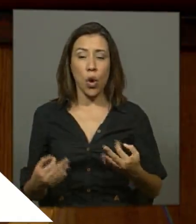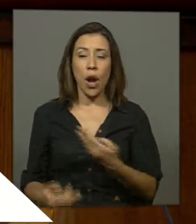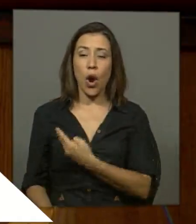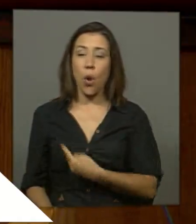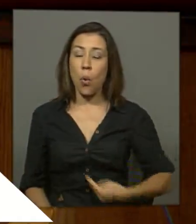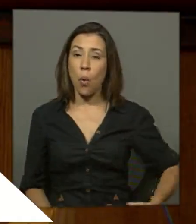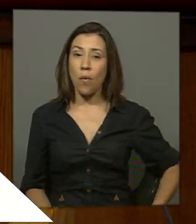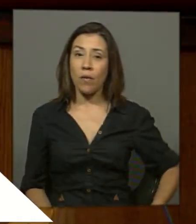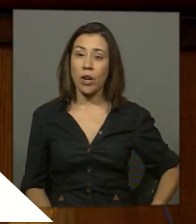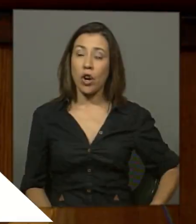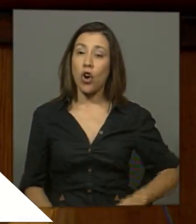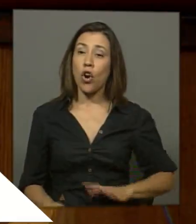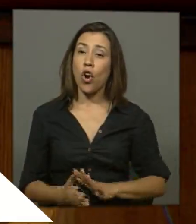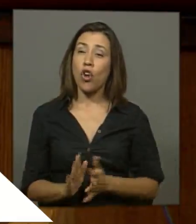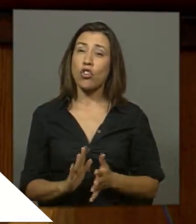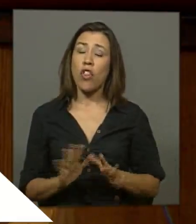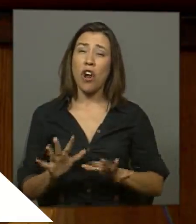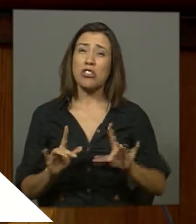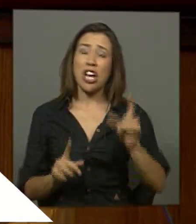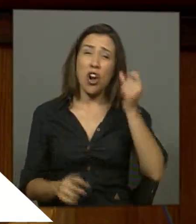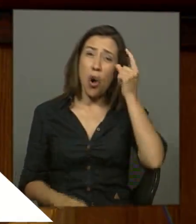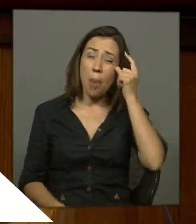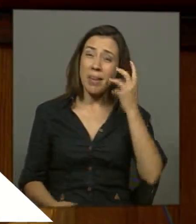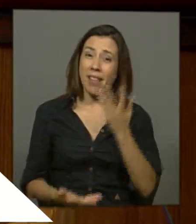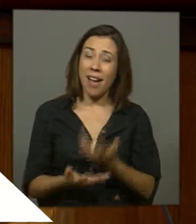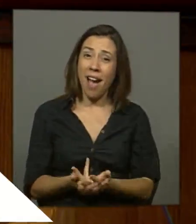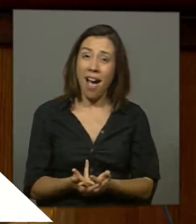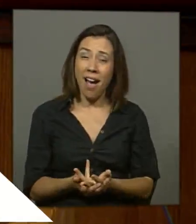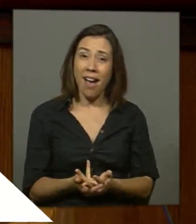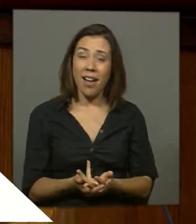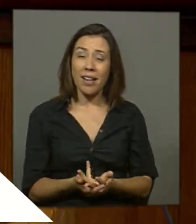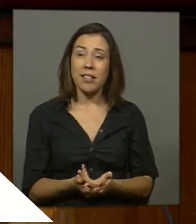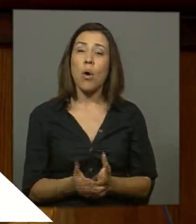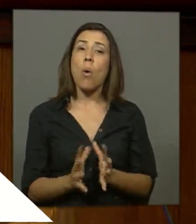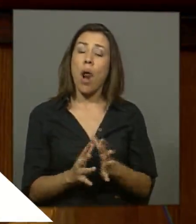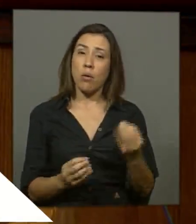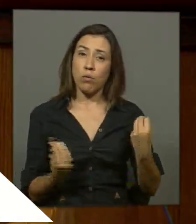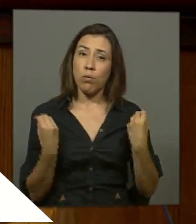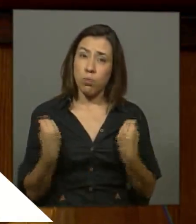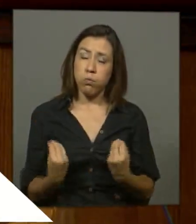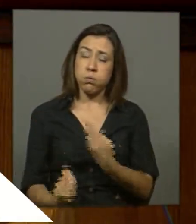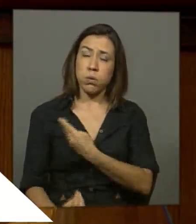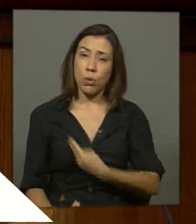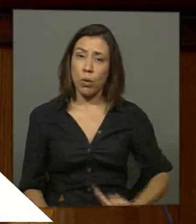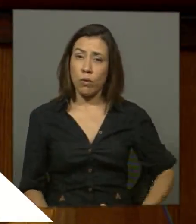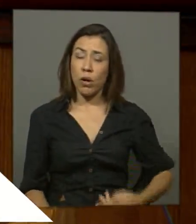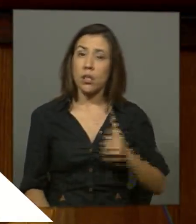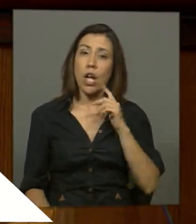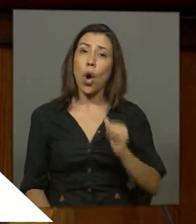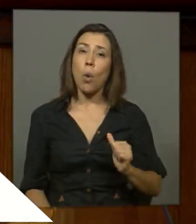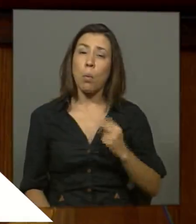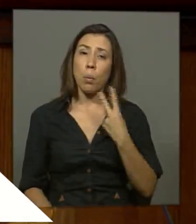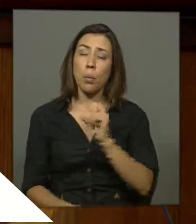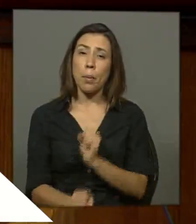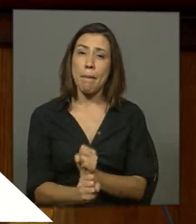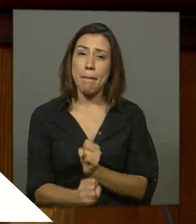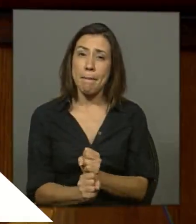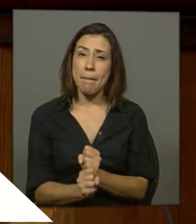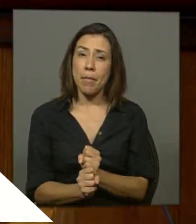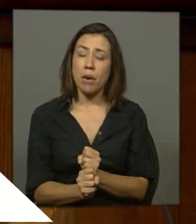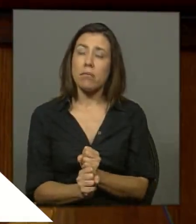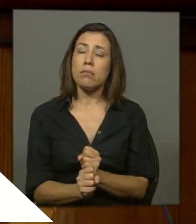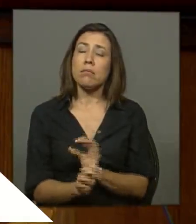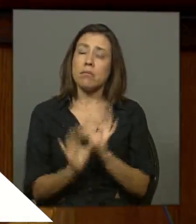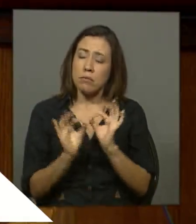gobierno con todas las incomprensiones que tiene es un gran gobierno que está cumpliendo su tarea con